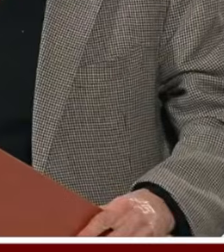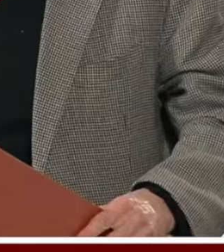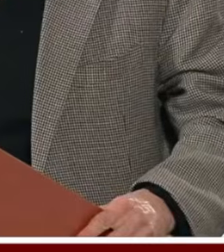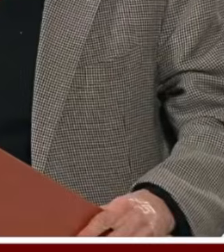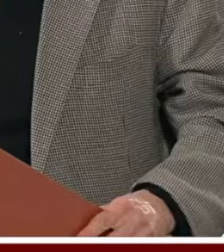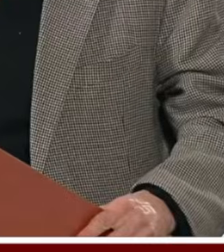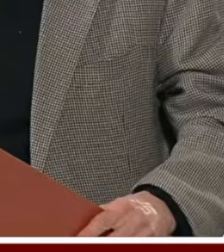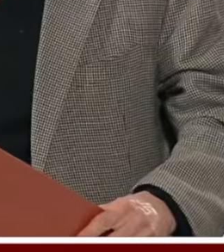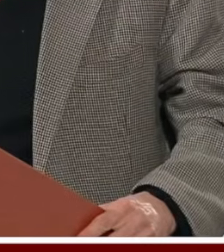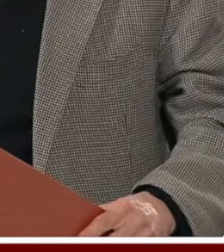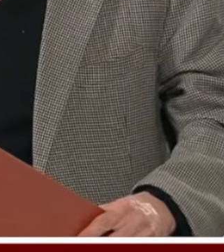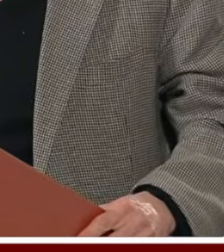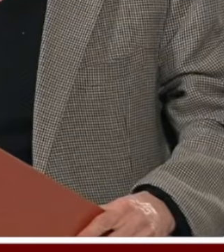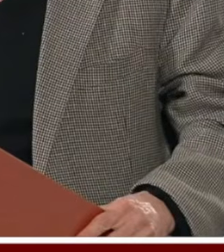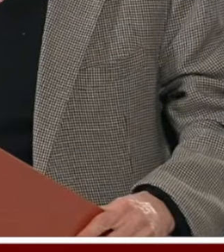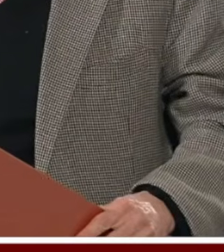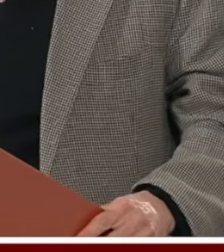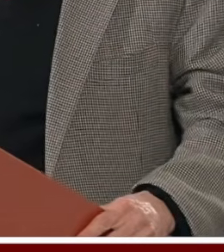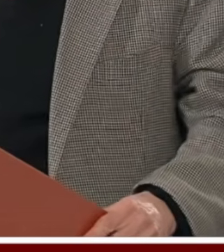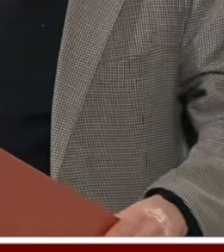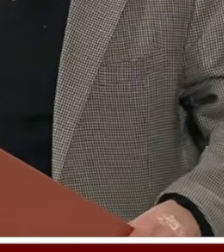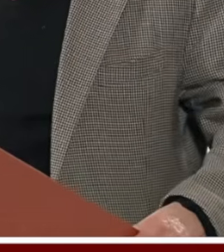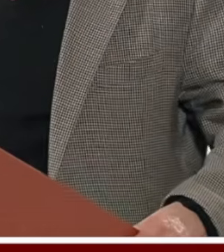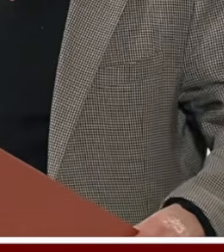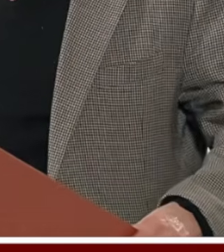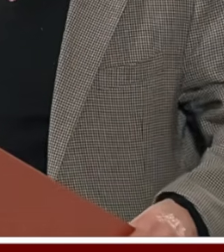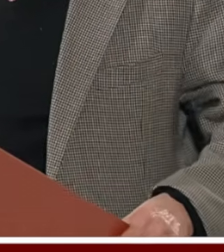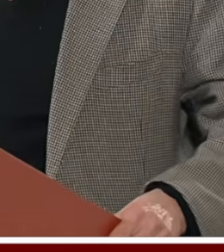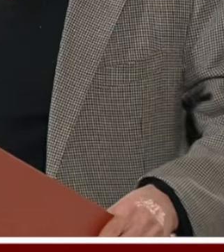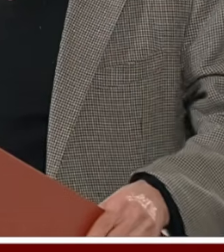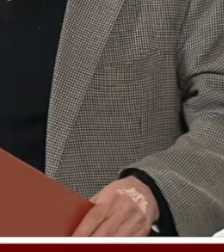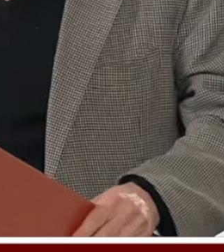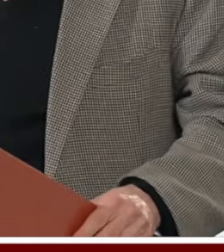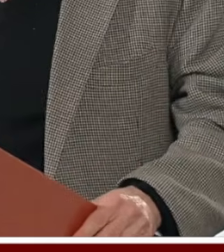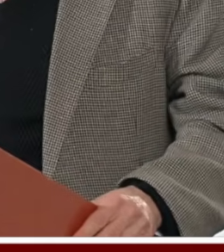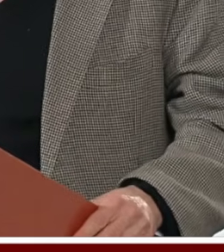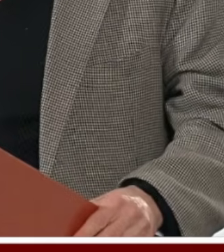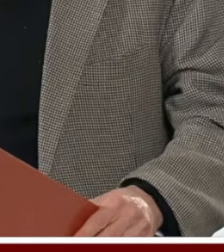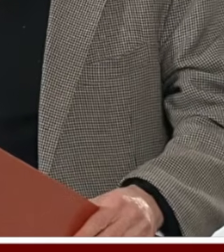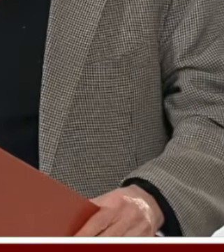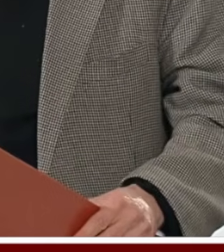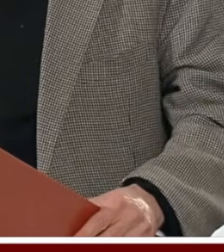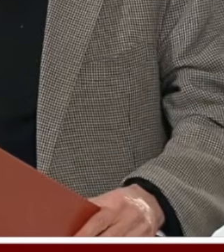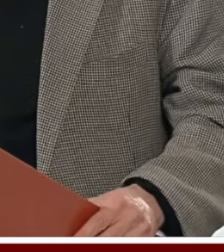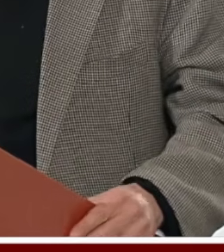agentes del FBI con coordinación de la Fiscalía General de la